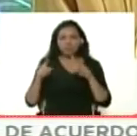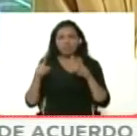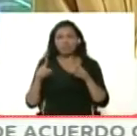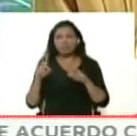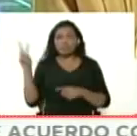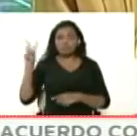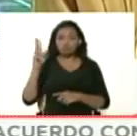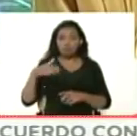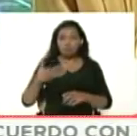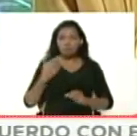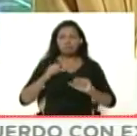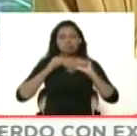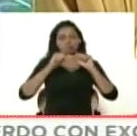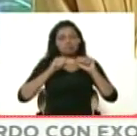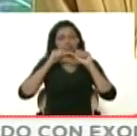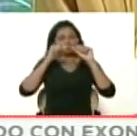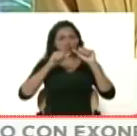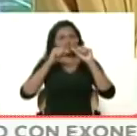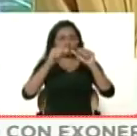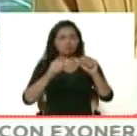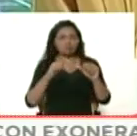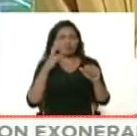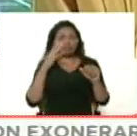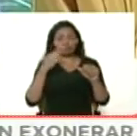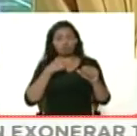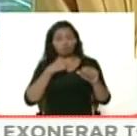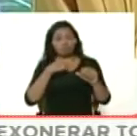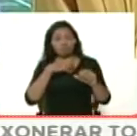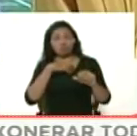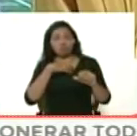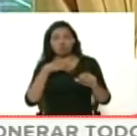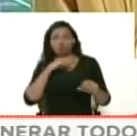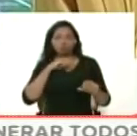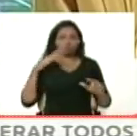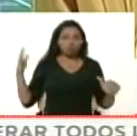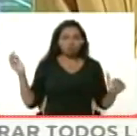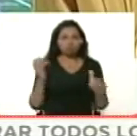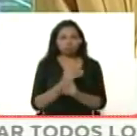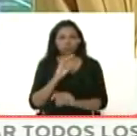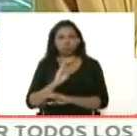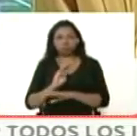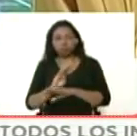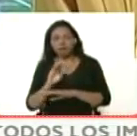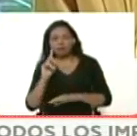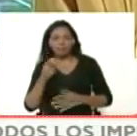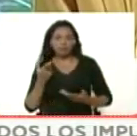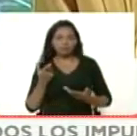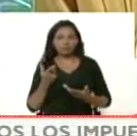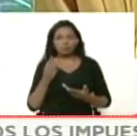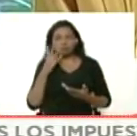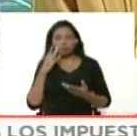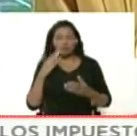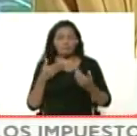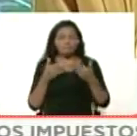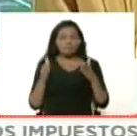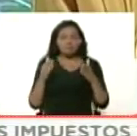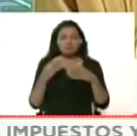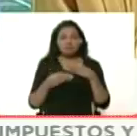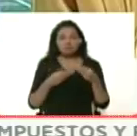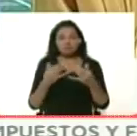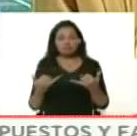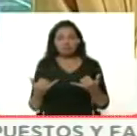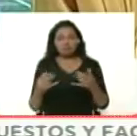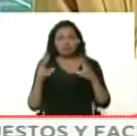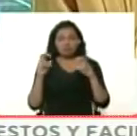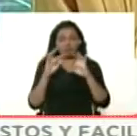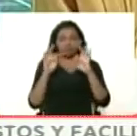podido seguir avanzando. Si no hubiéramos tomado las previsiones para permitir los